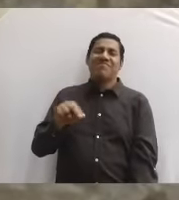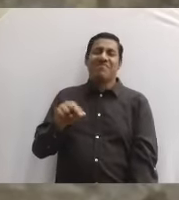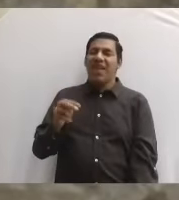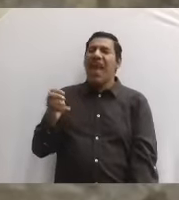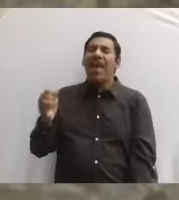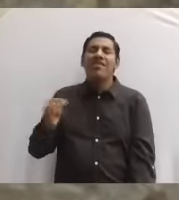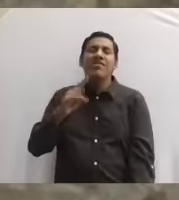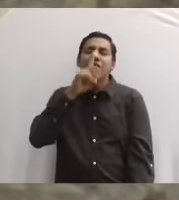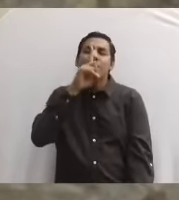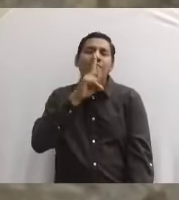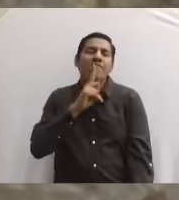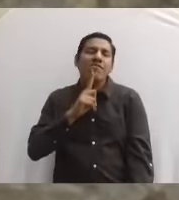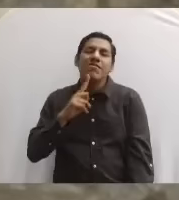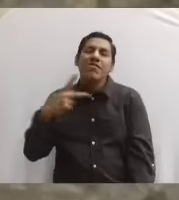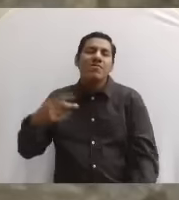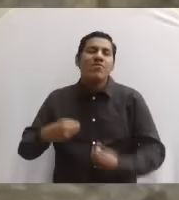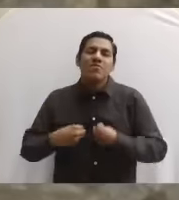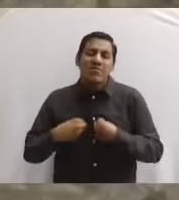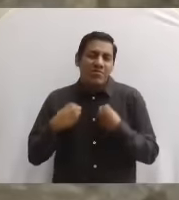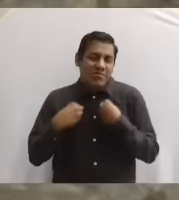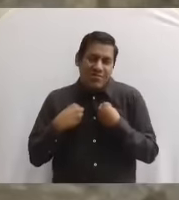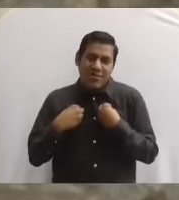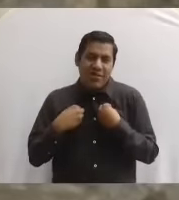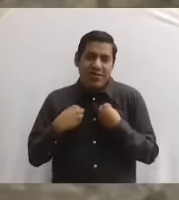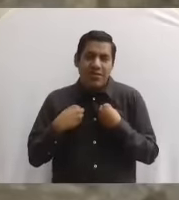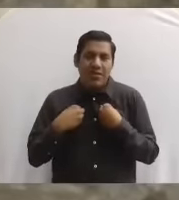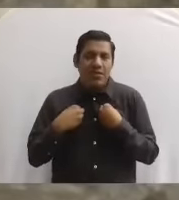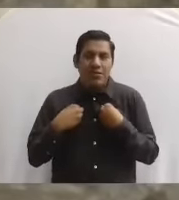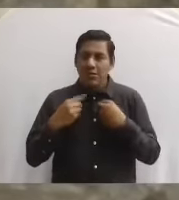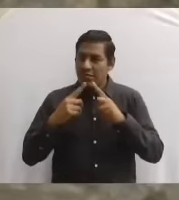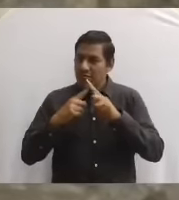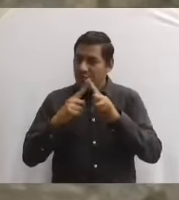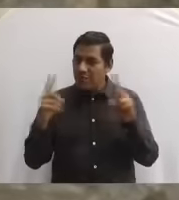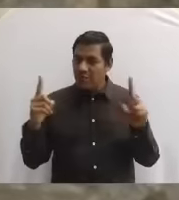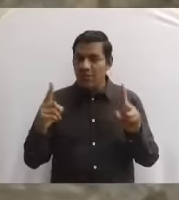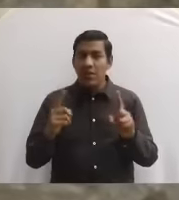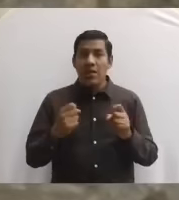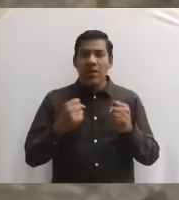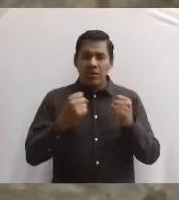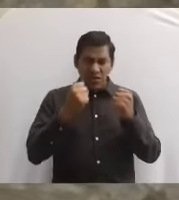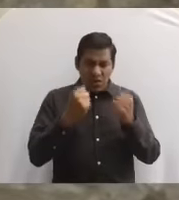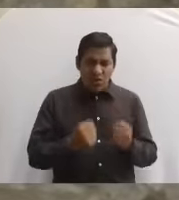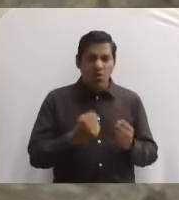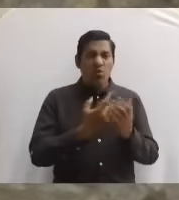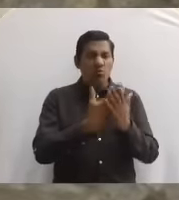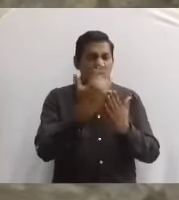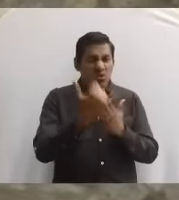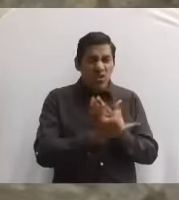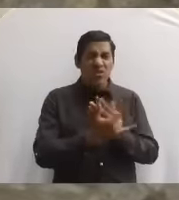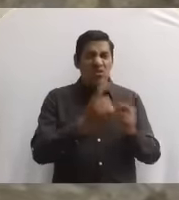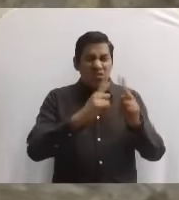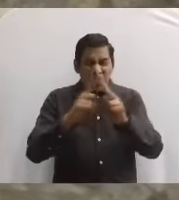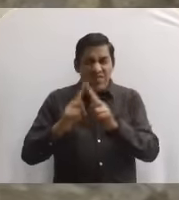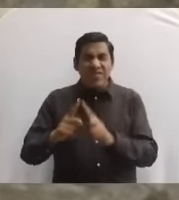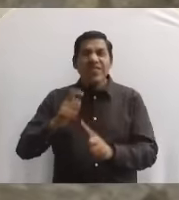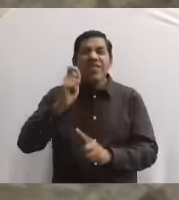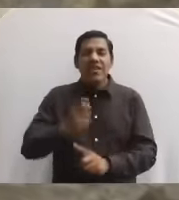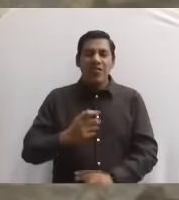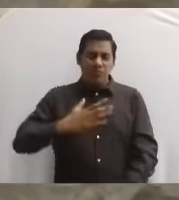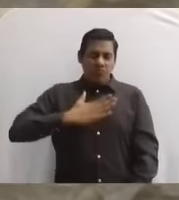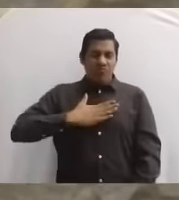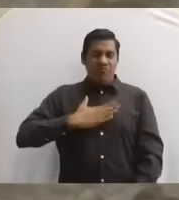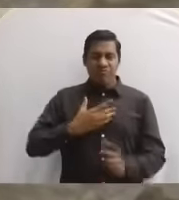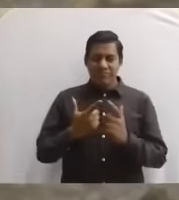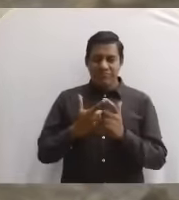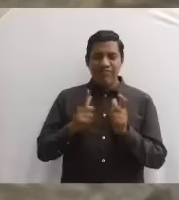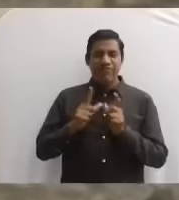su vida. Los únicos que podemos garantizar los programas sociales somos nosotros, los de la Cuarta